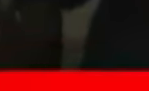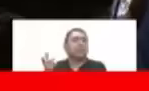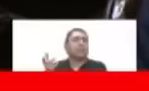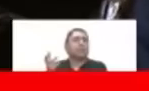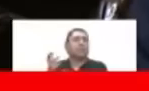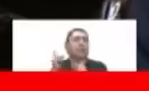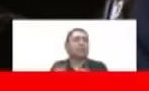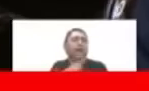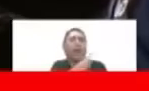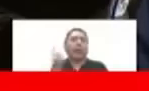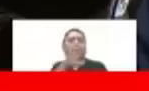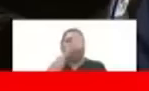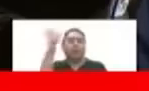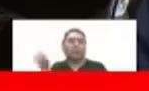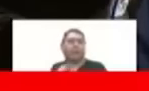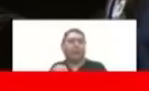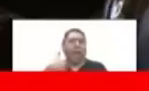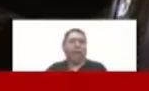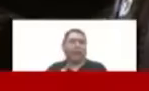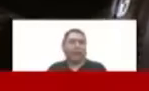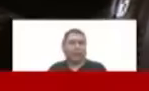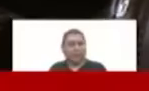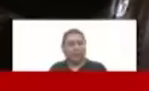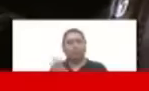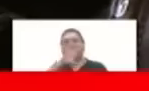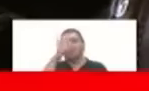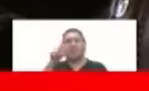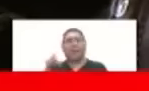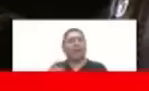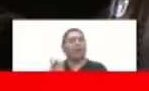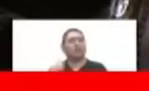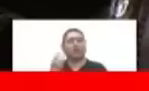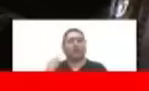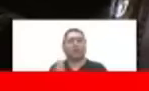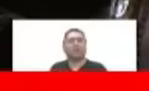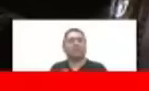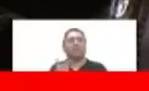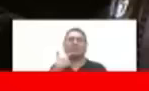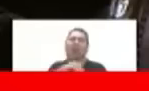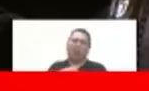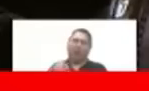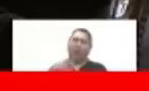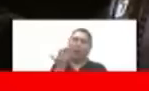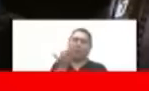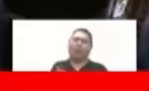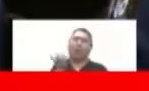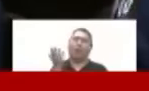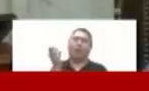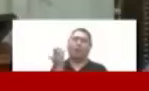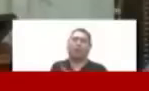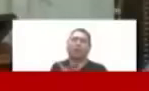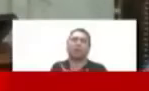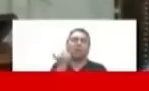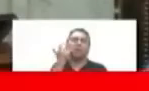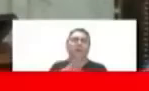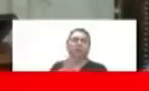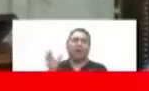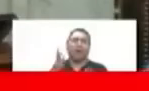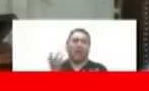más larga. Totalmente. A ver si gana Milei o gana otro. Y llevar agua para su propio molino. Te cuento un minuto. Estuve en un acto en donde se